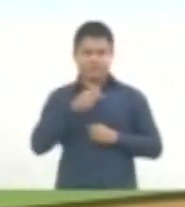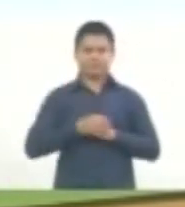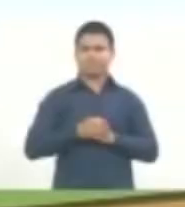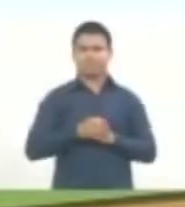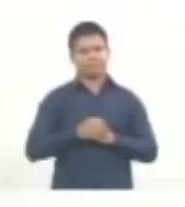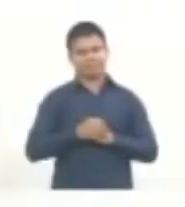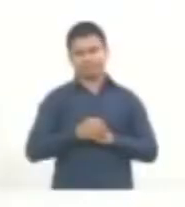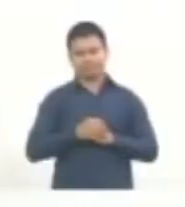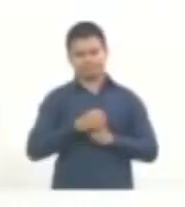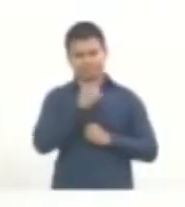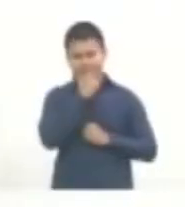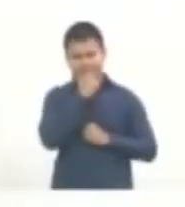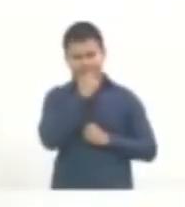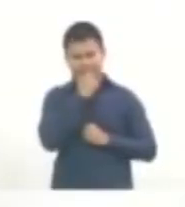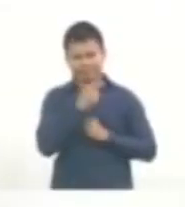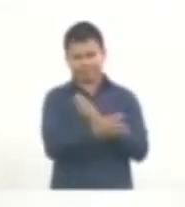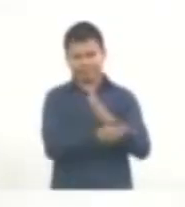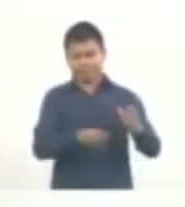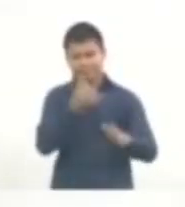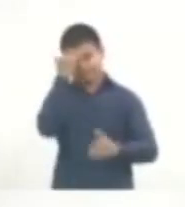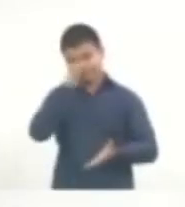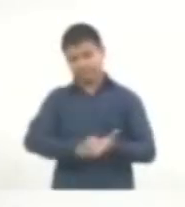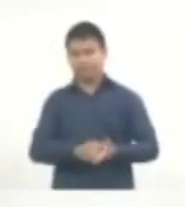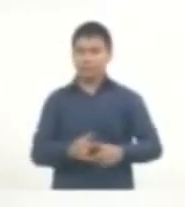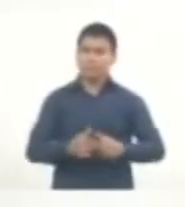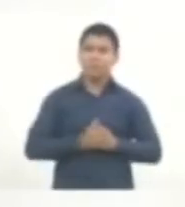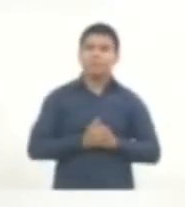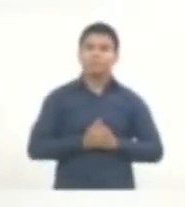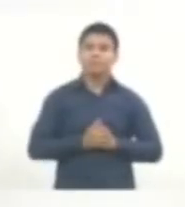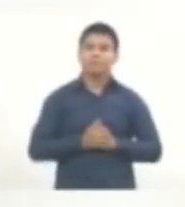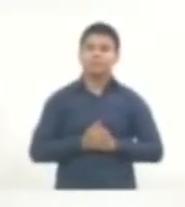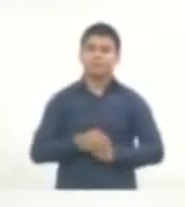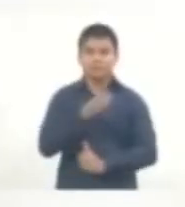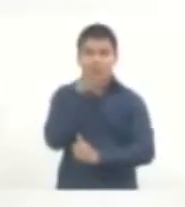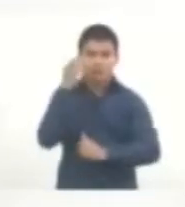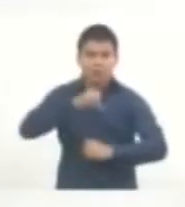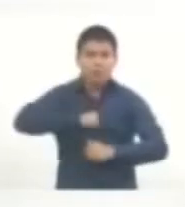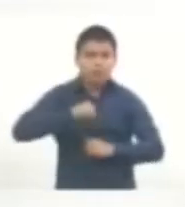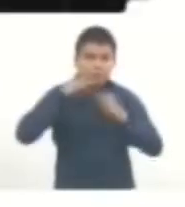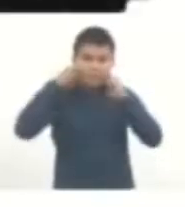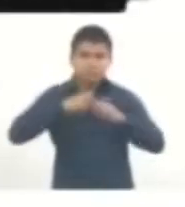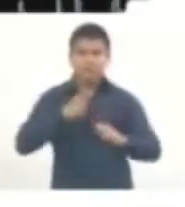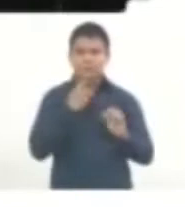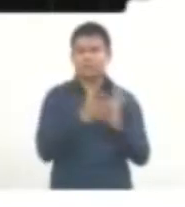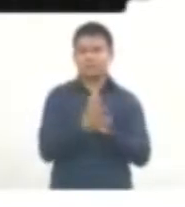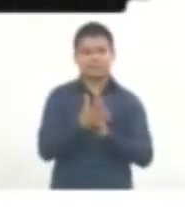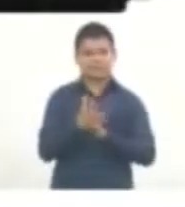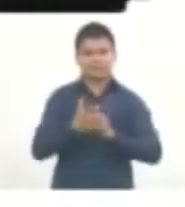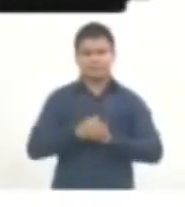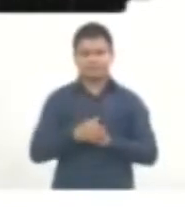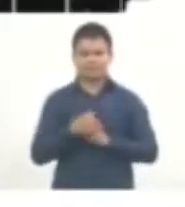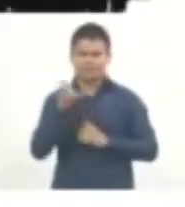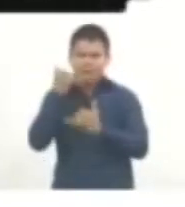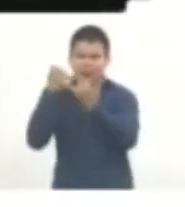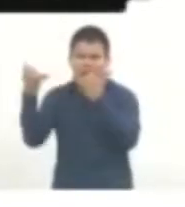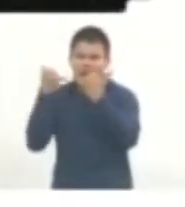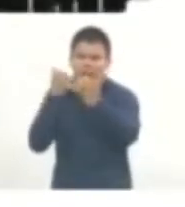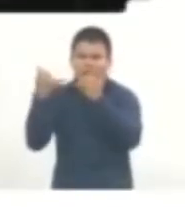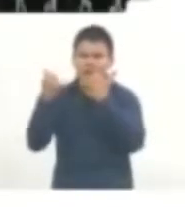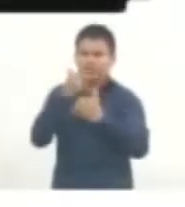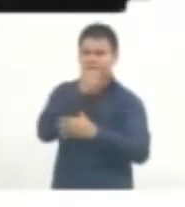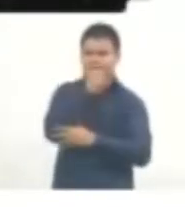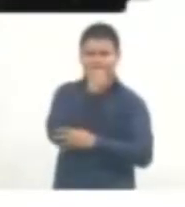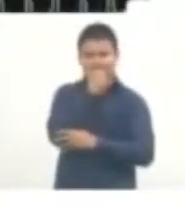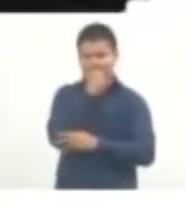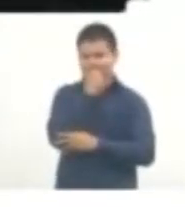reclusión. Para el defensor de derechos humanos en el Atlántico, David Flores, la revelación de los audios de los hermanos Borre Barreto